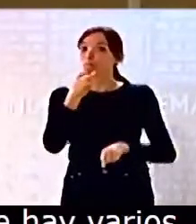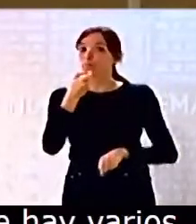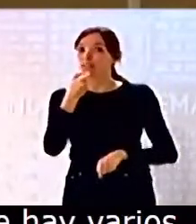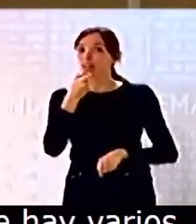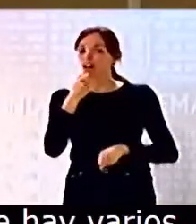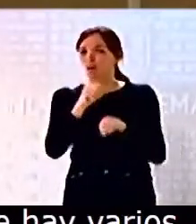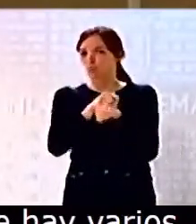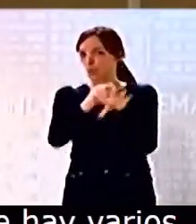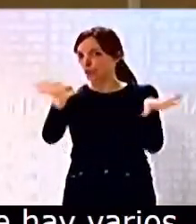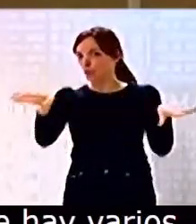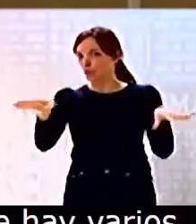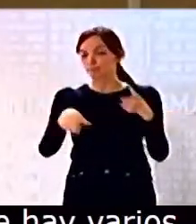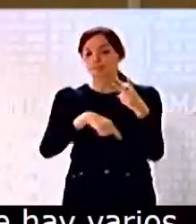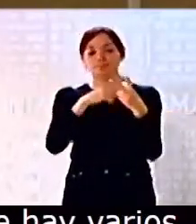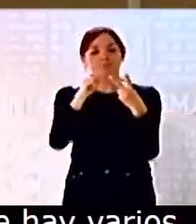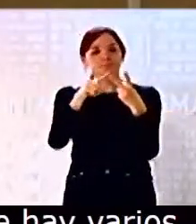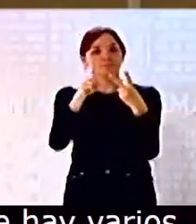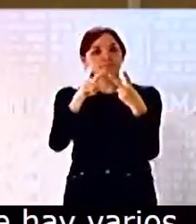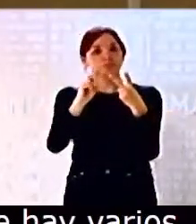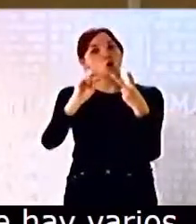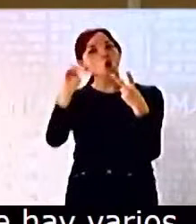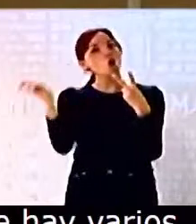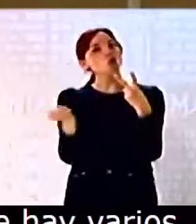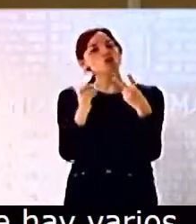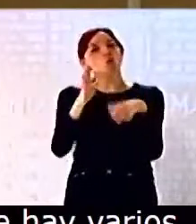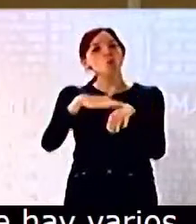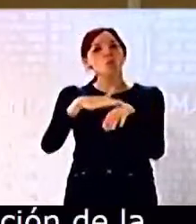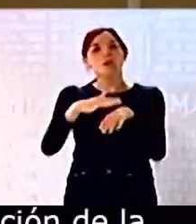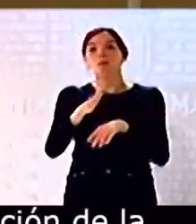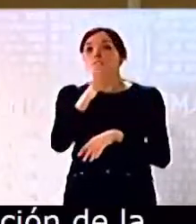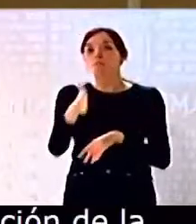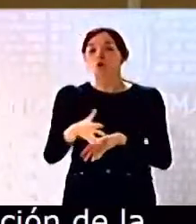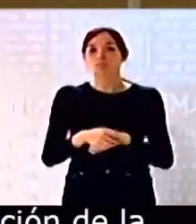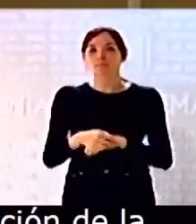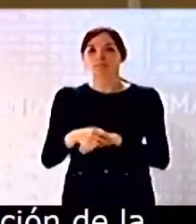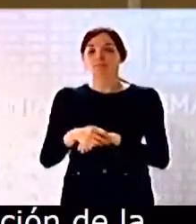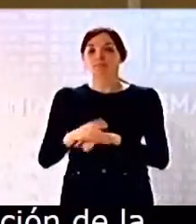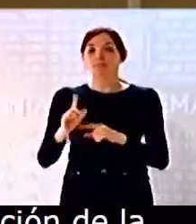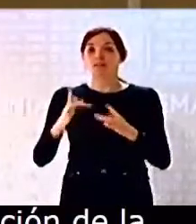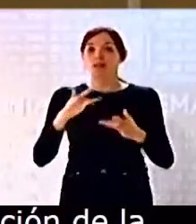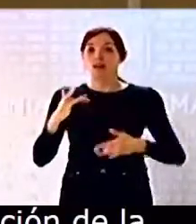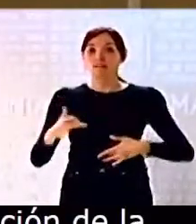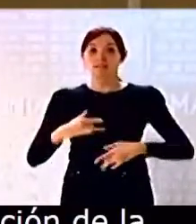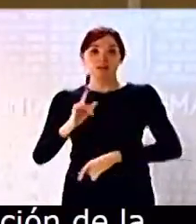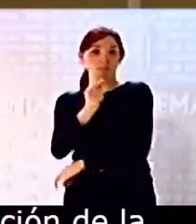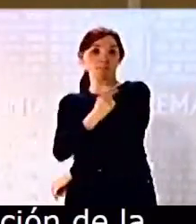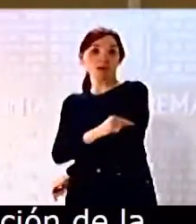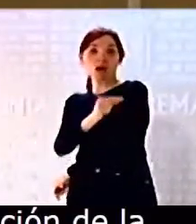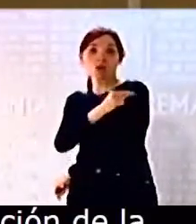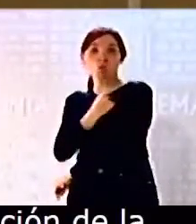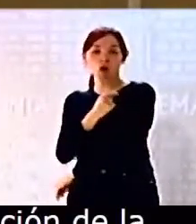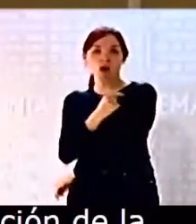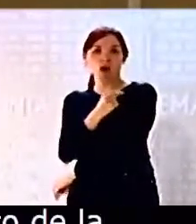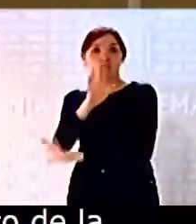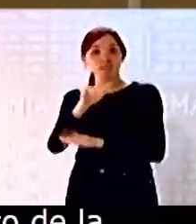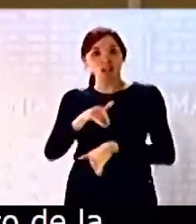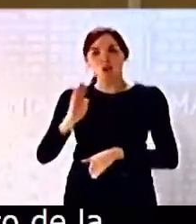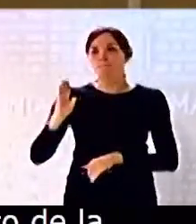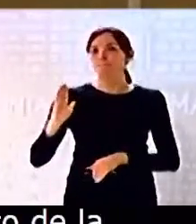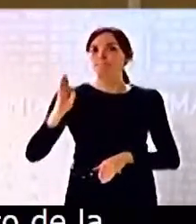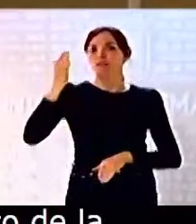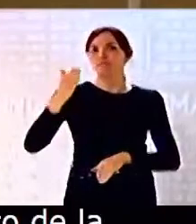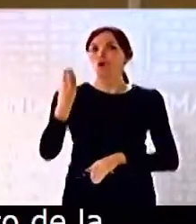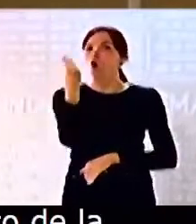otro es que los contagios por el efecto de la vacunación se están dando en personas más jóvenes